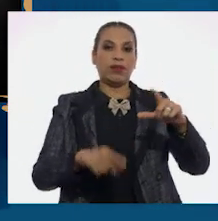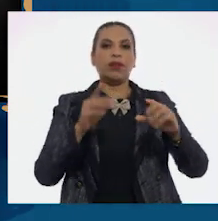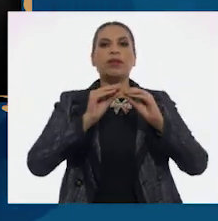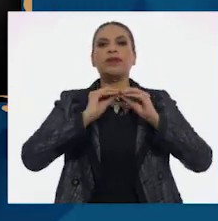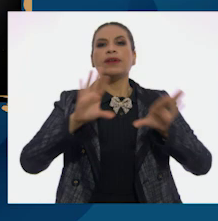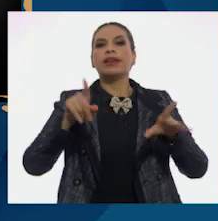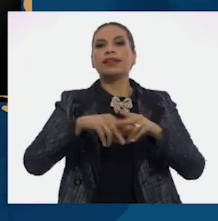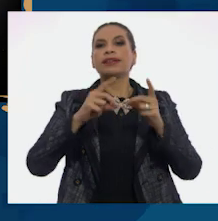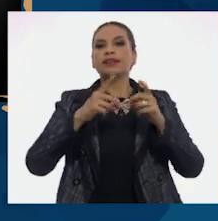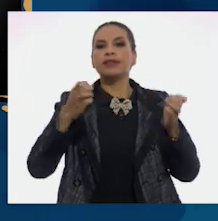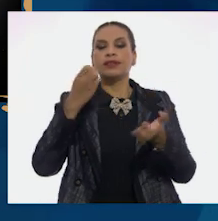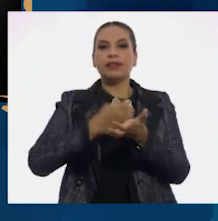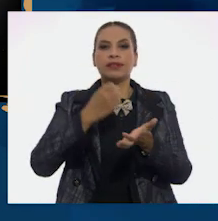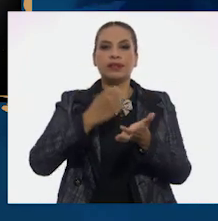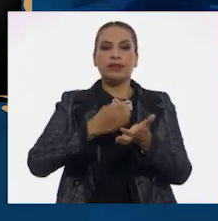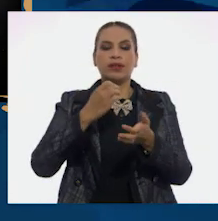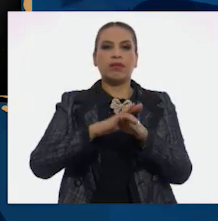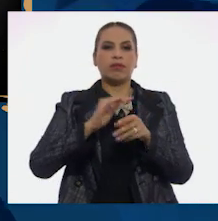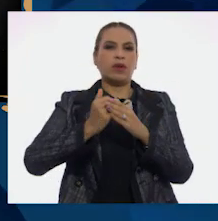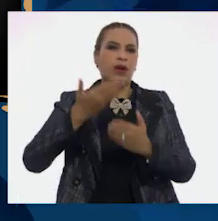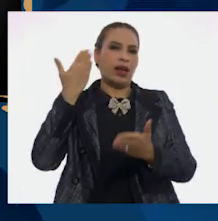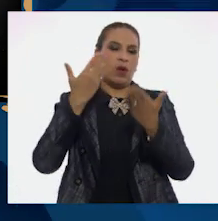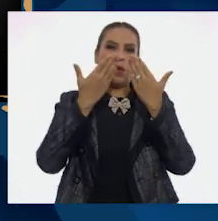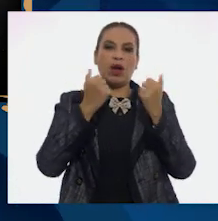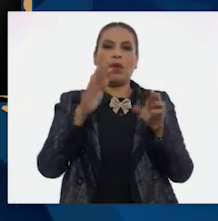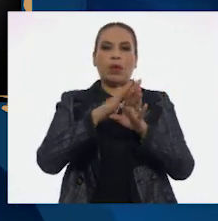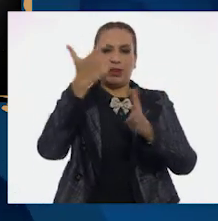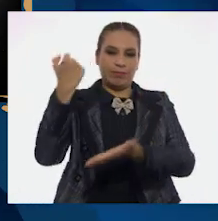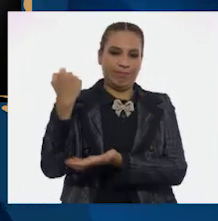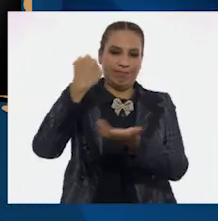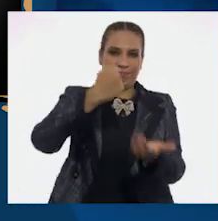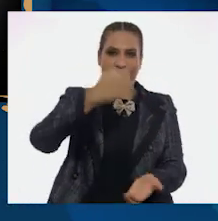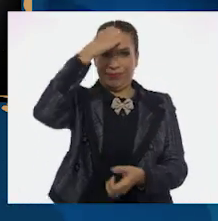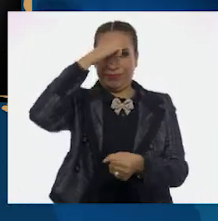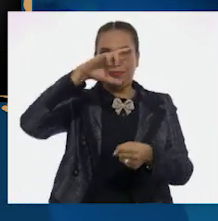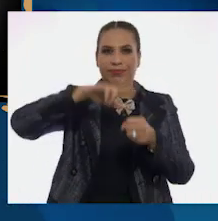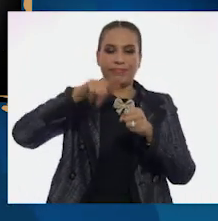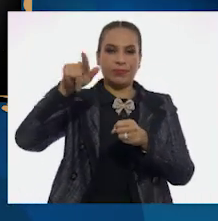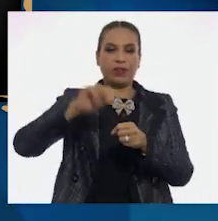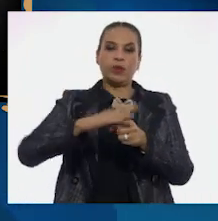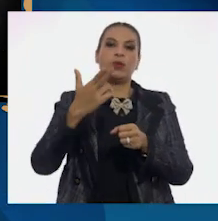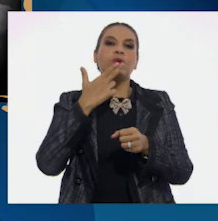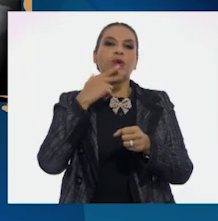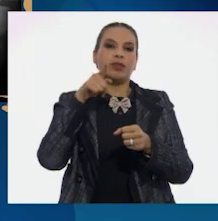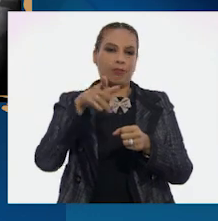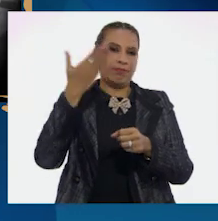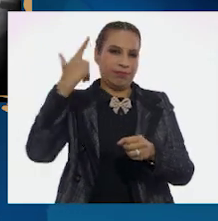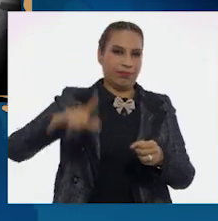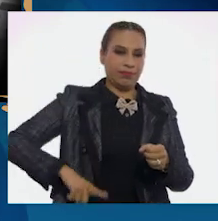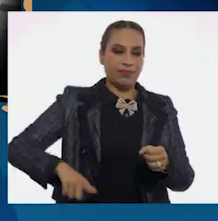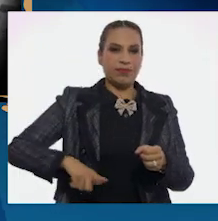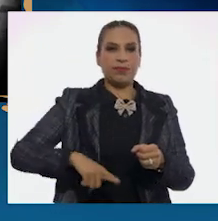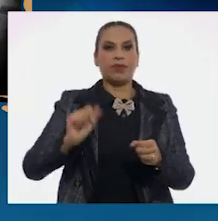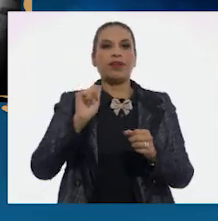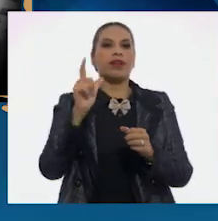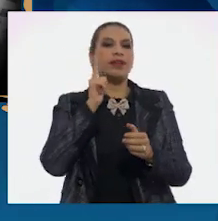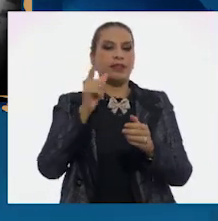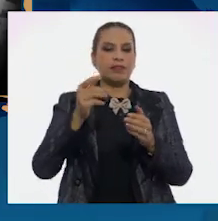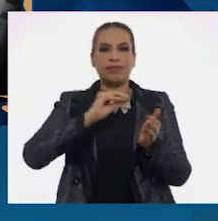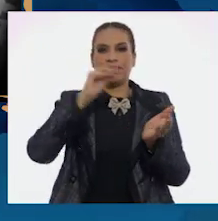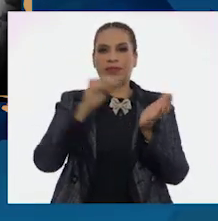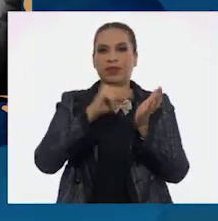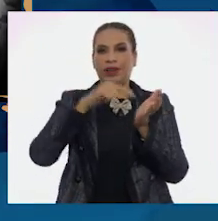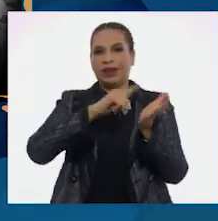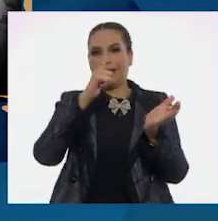Promovió un desarrollo económico sin precedente gracias a la inversión extranjera, que fue la prioridad del régimen. La legislación minera, que